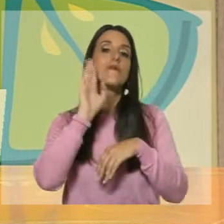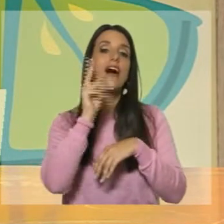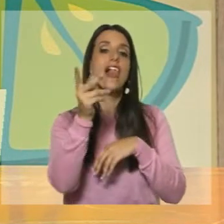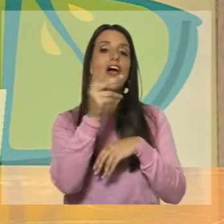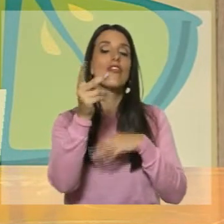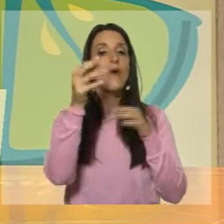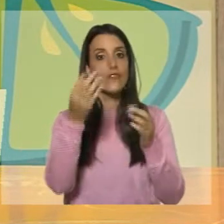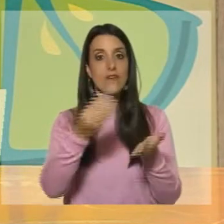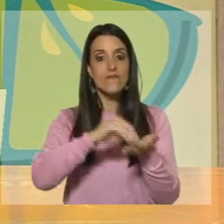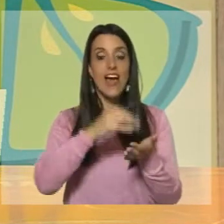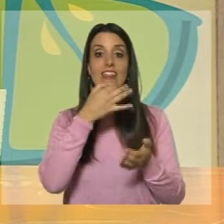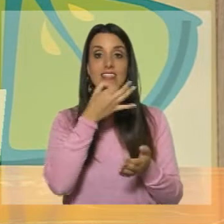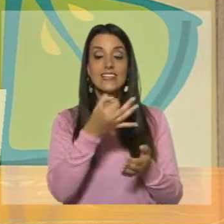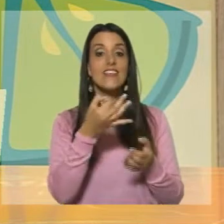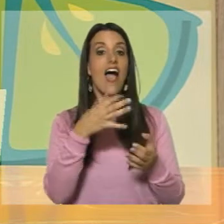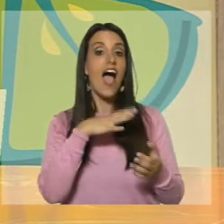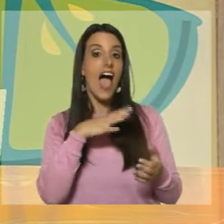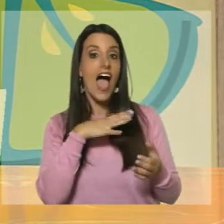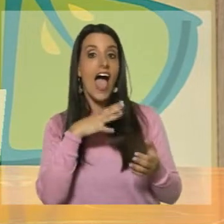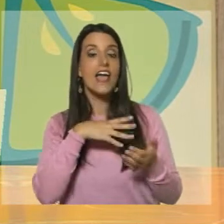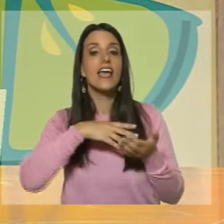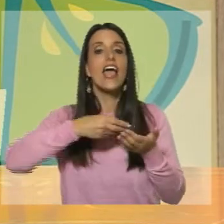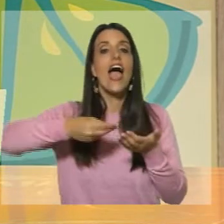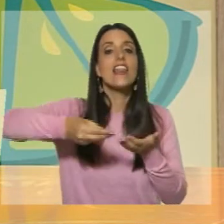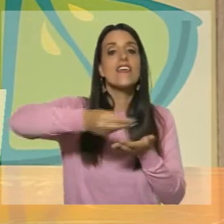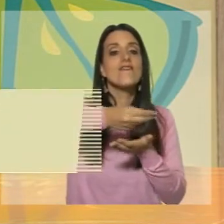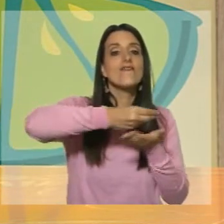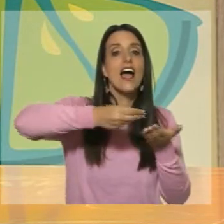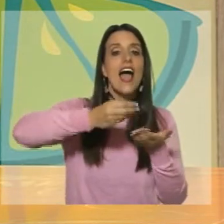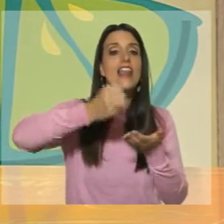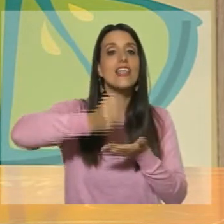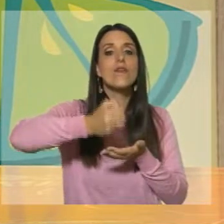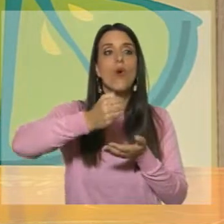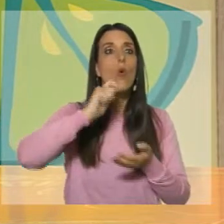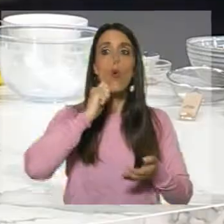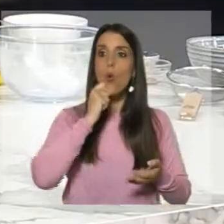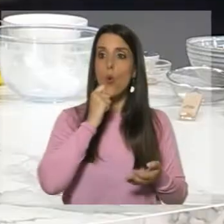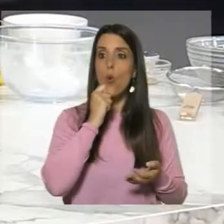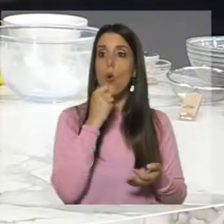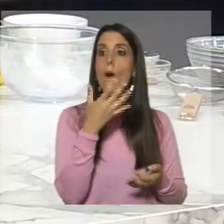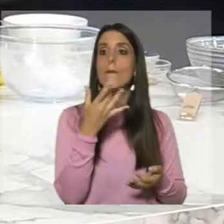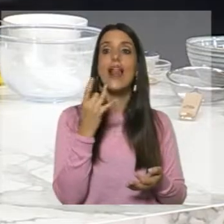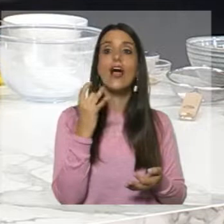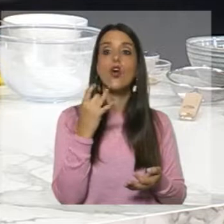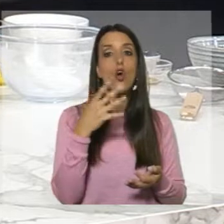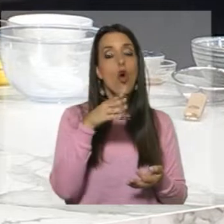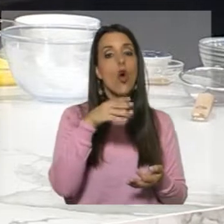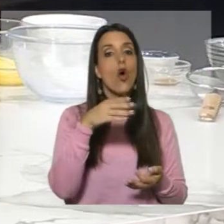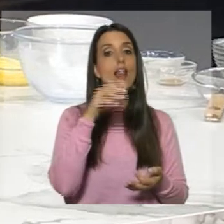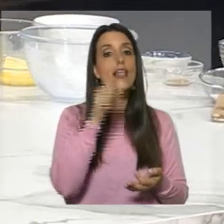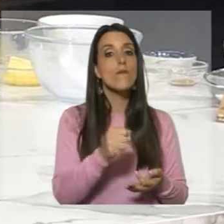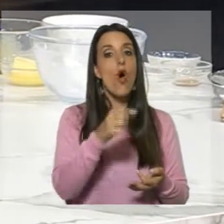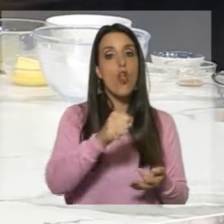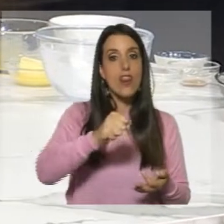Melo. Y además nos agrega que tiene glacé de limón por encima los alfajores. ¡Ay, qué rico! Me encantan los alfajores con glacé de limón en vez del baño este